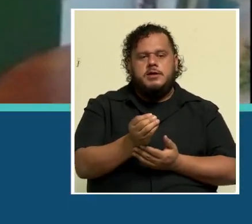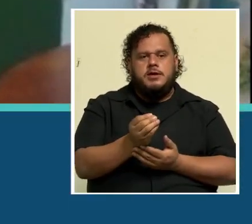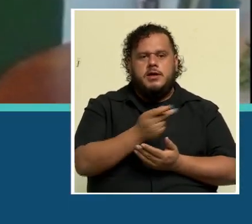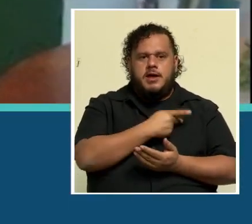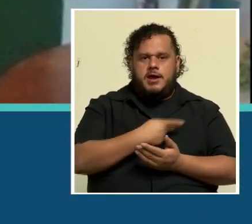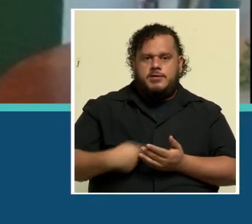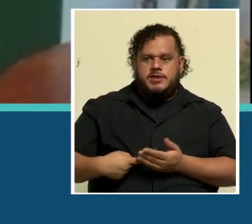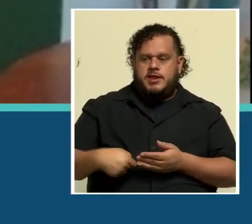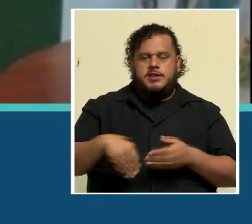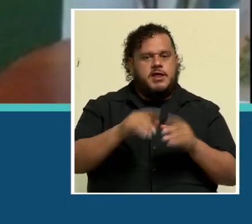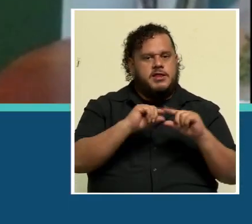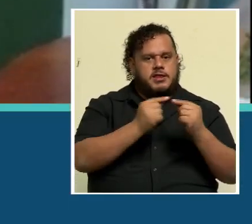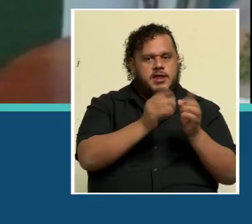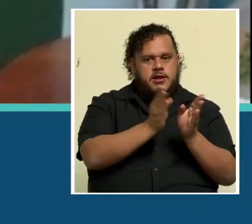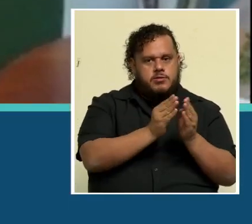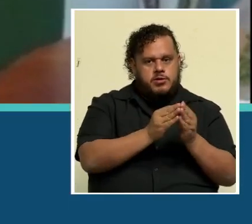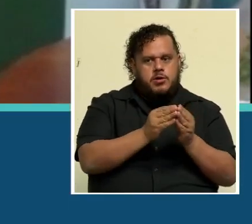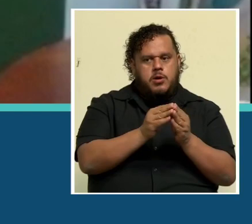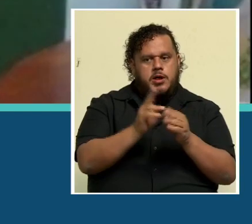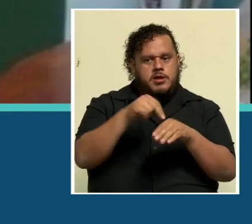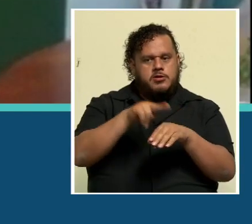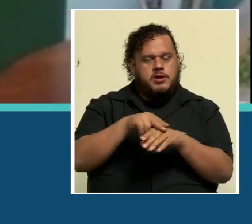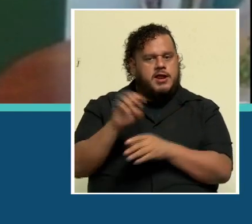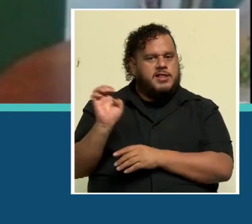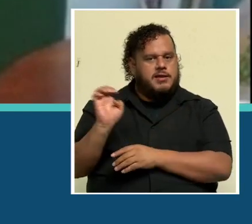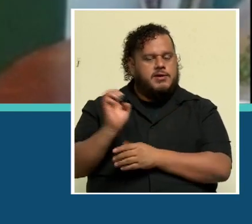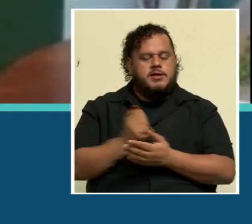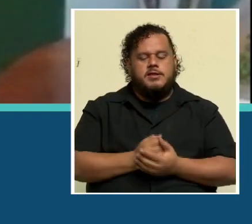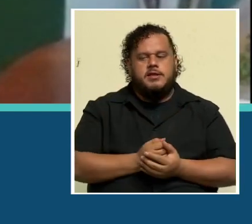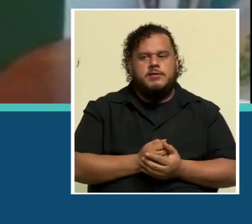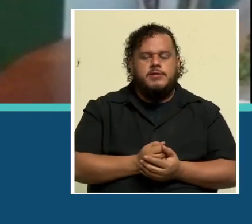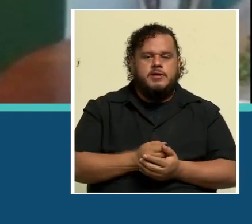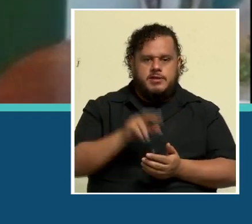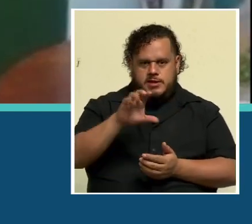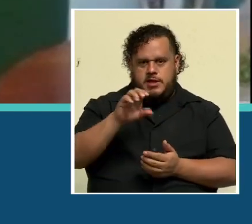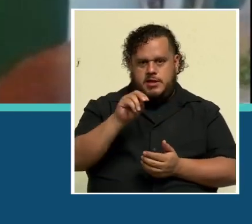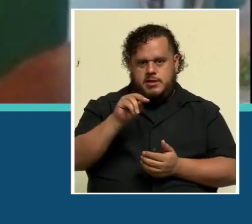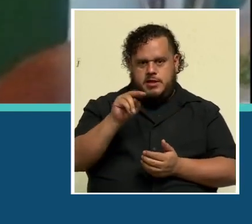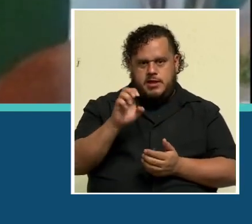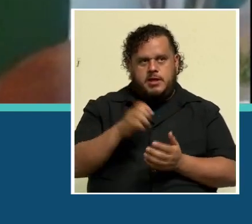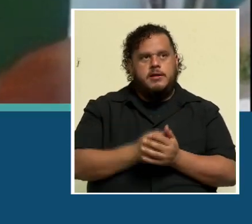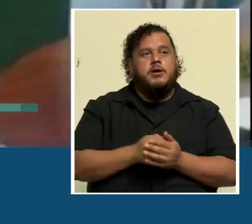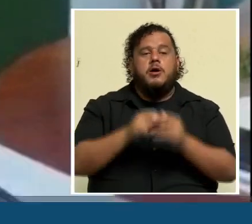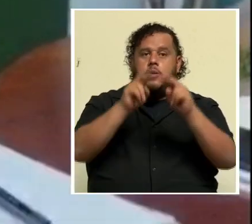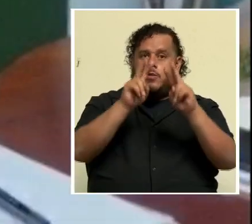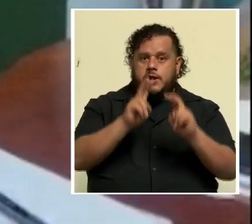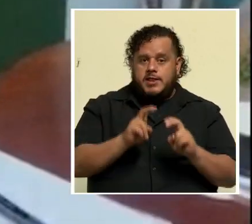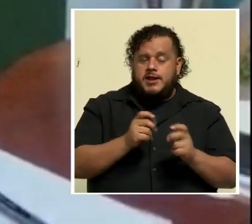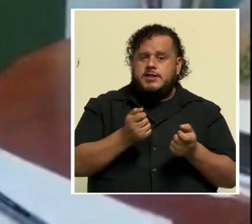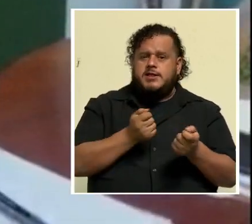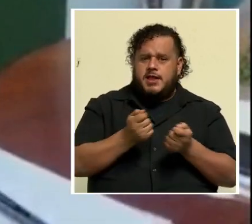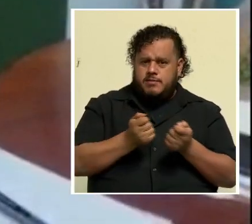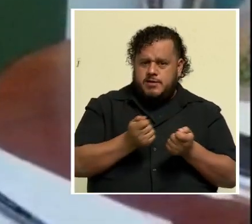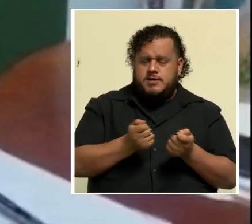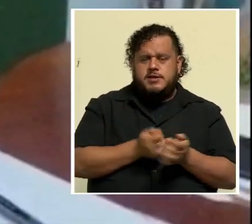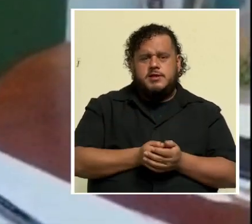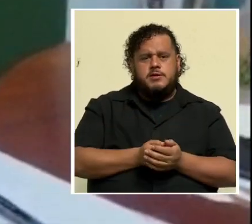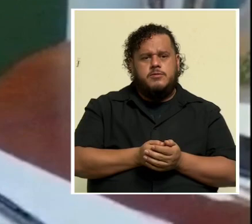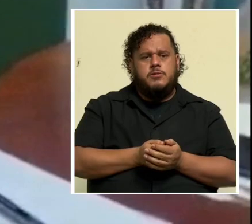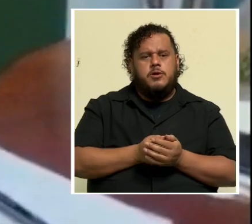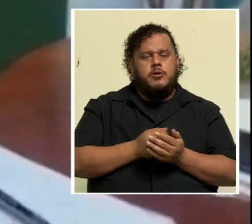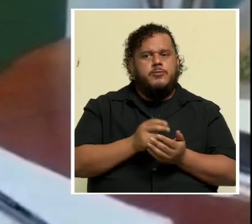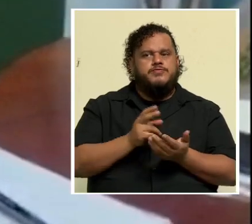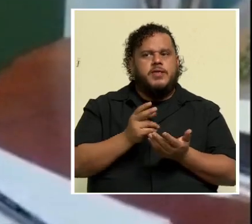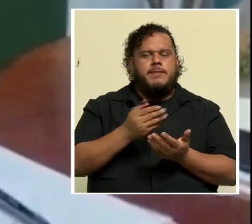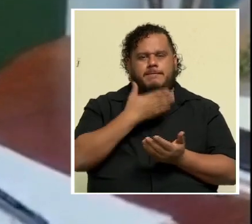presidente de la Comisión Nacional de Emergencias un análisis más exhaustivo, mejor pensado,